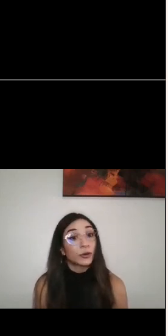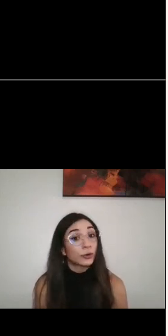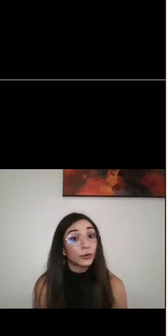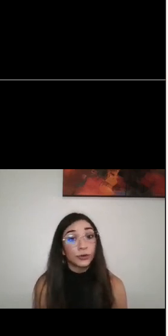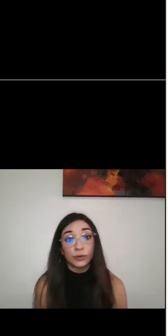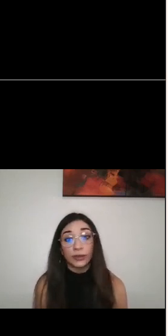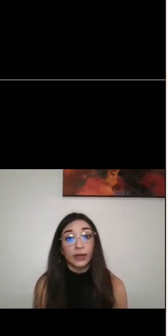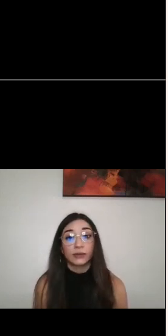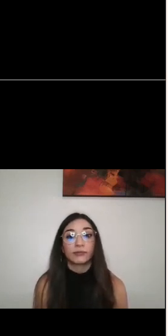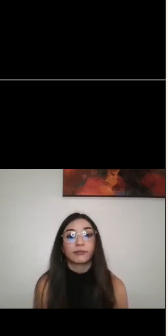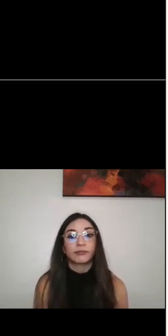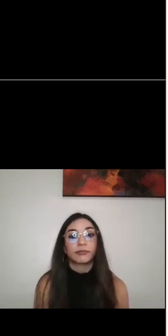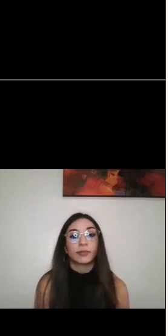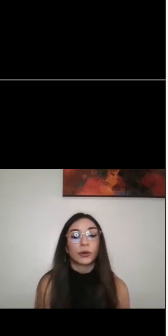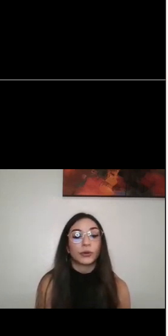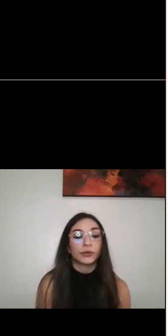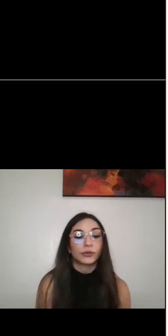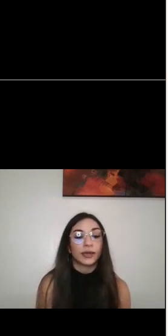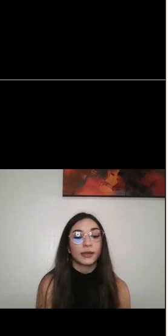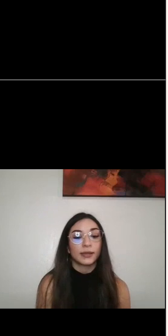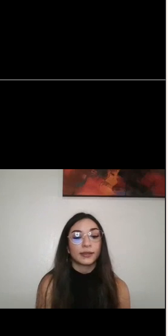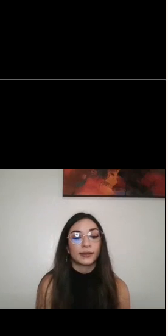lenguaje, mejor consultar,